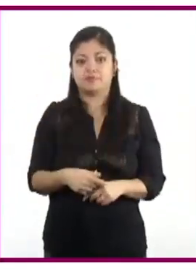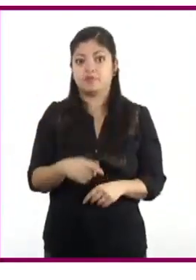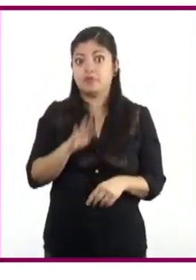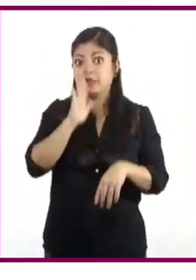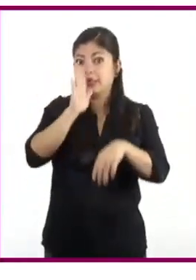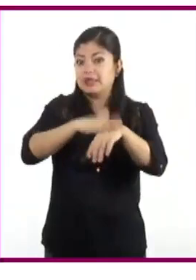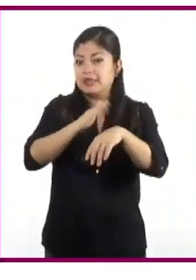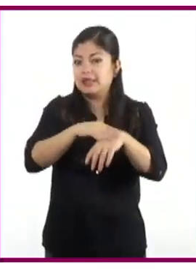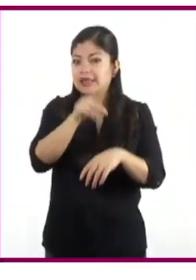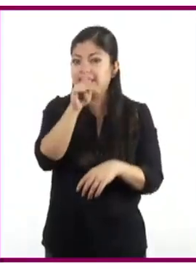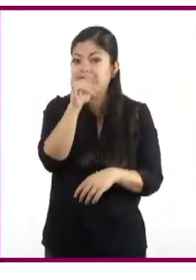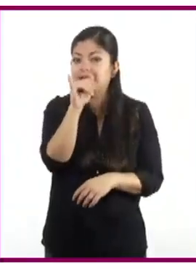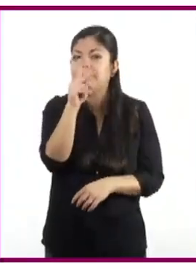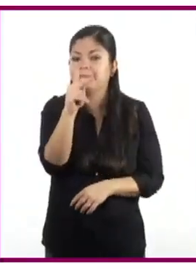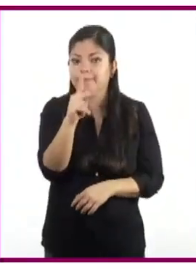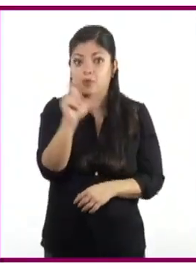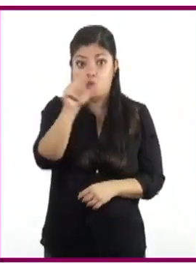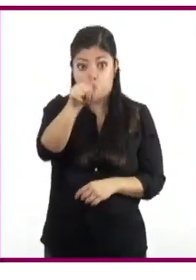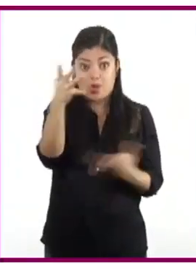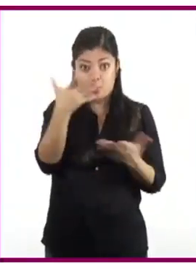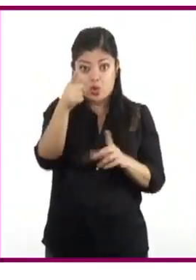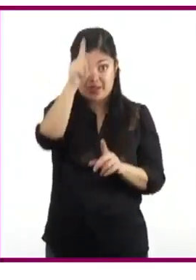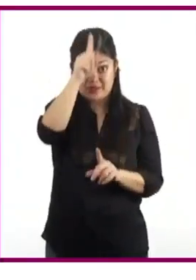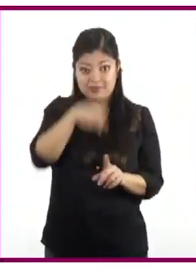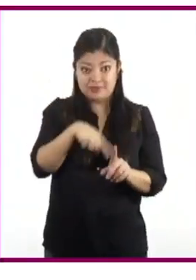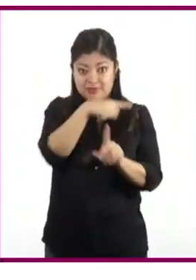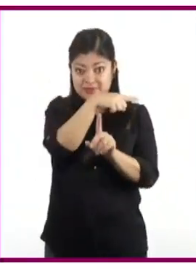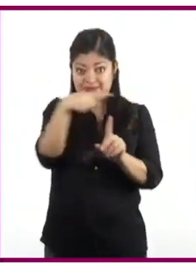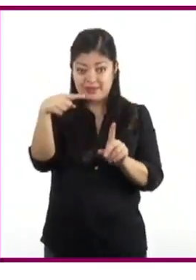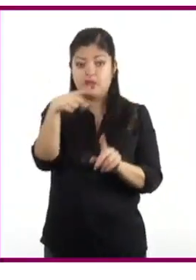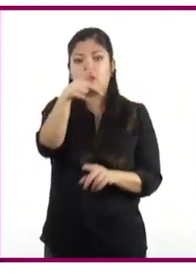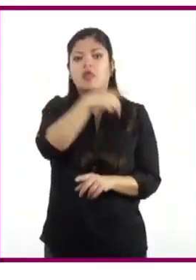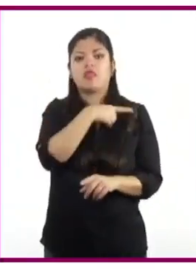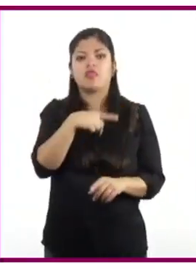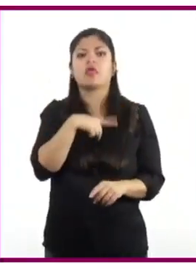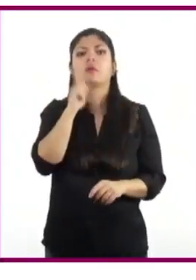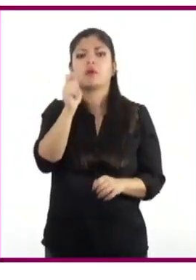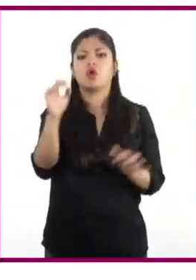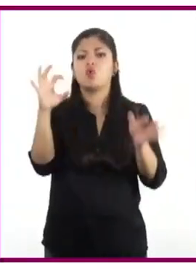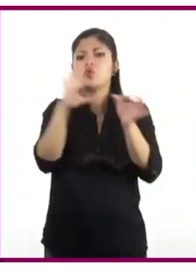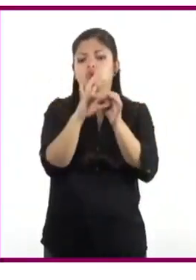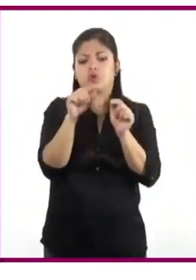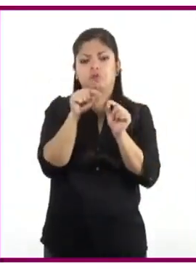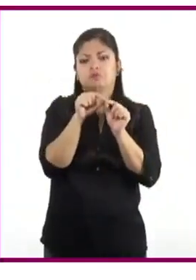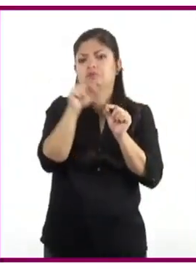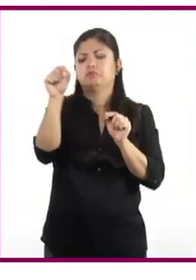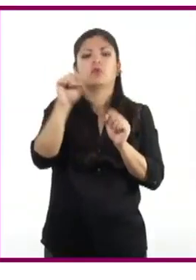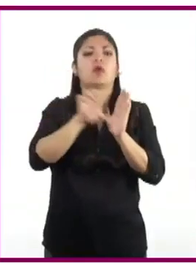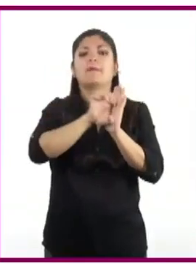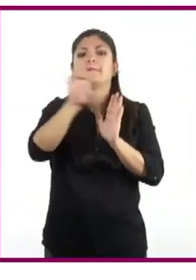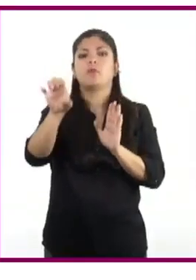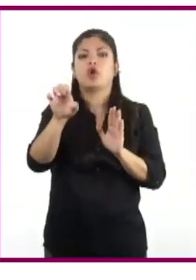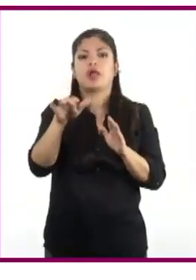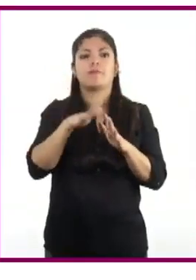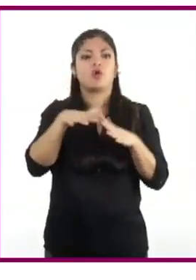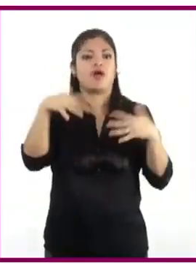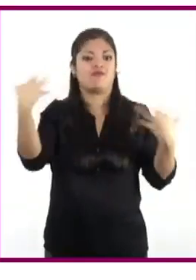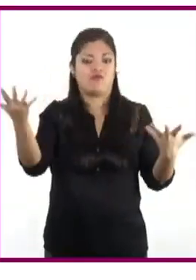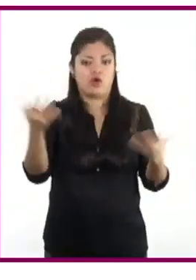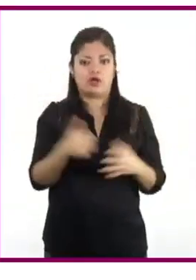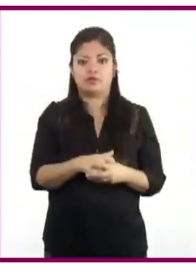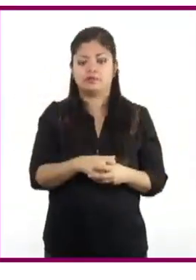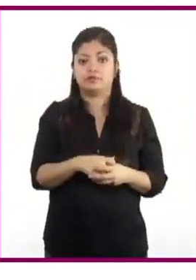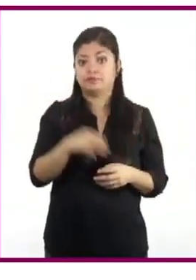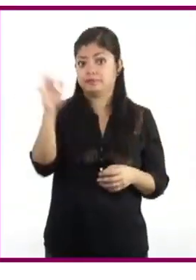al realizar la gráfica, es unir dos puntos cualquiera, por ejemplo, los extremos, ya que